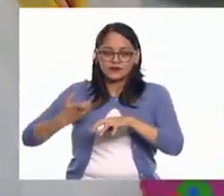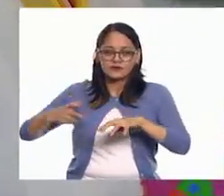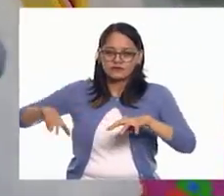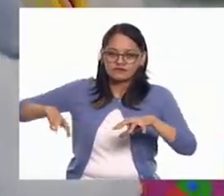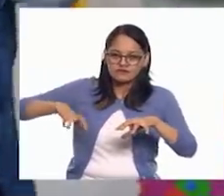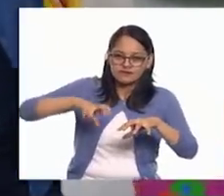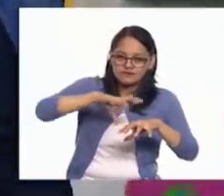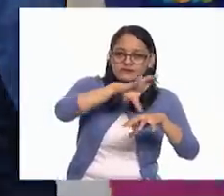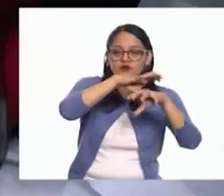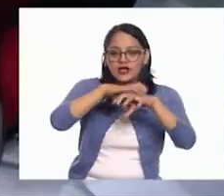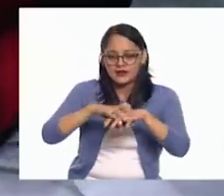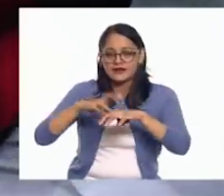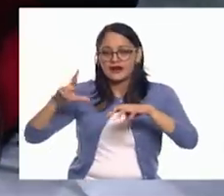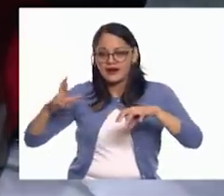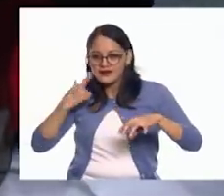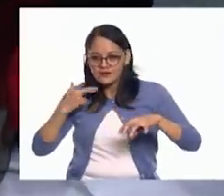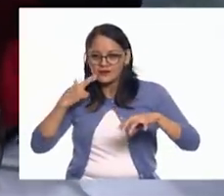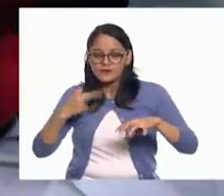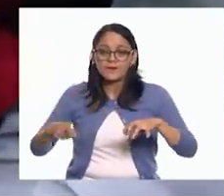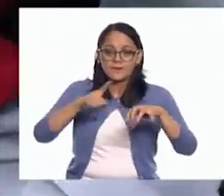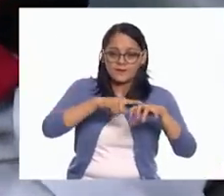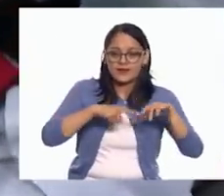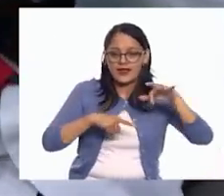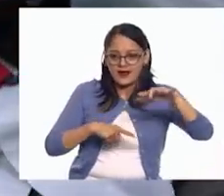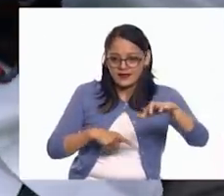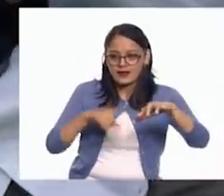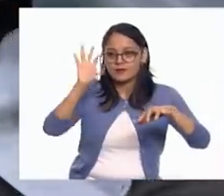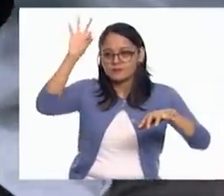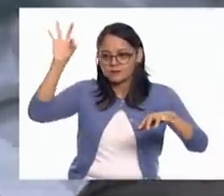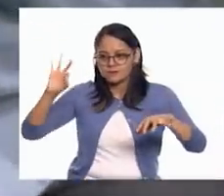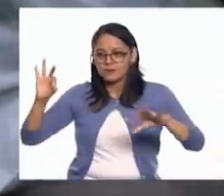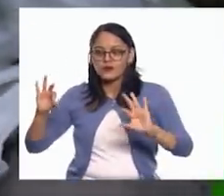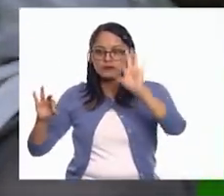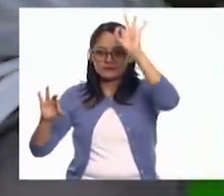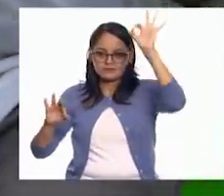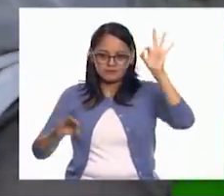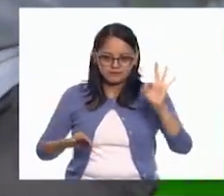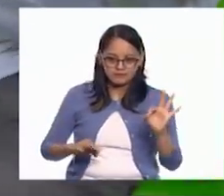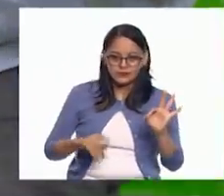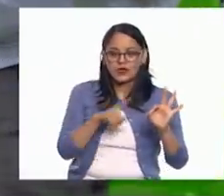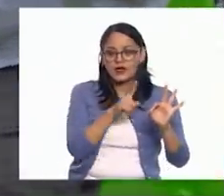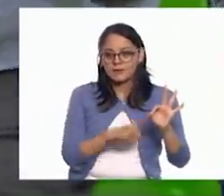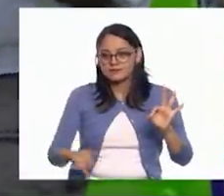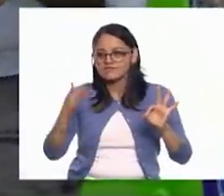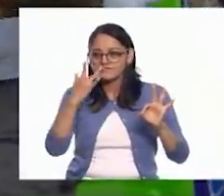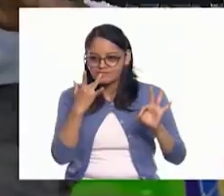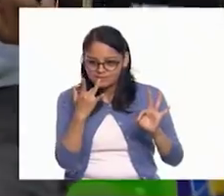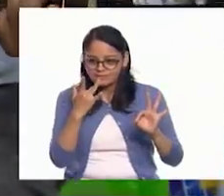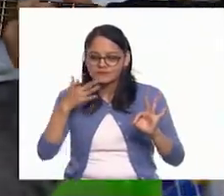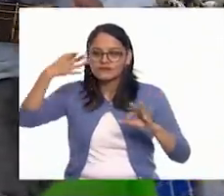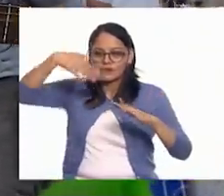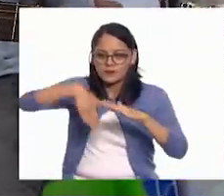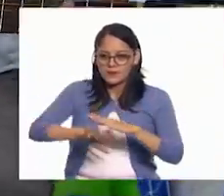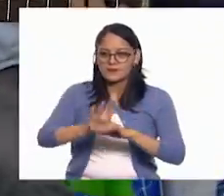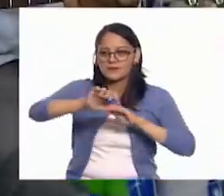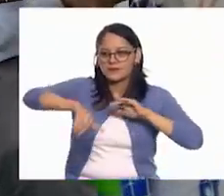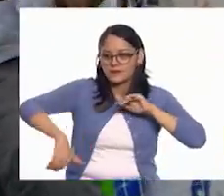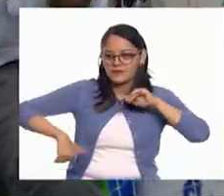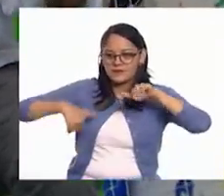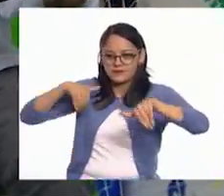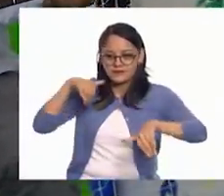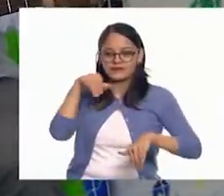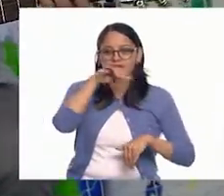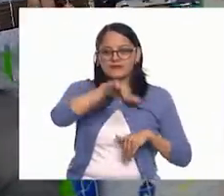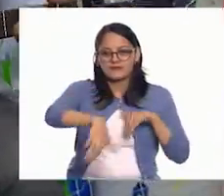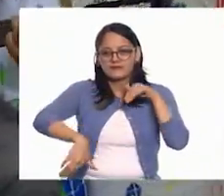quiere llevar. El ratón a la araña, la mosca, el mosquito a la rana va al agua y se echa a nadar.